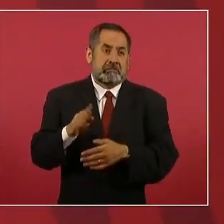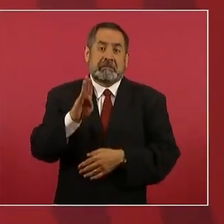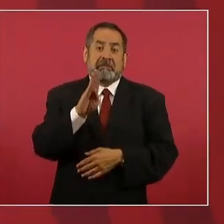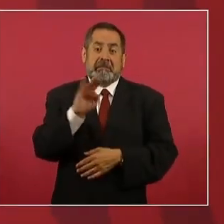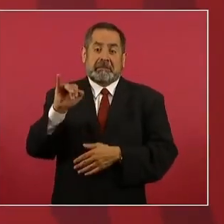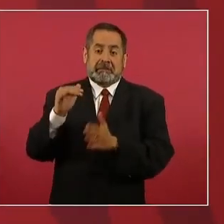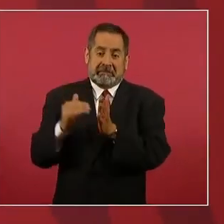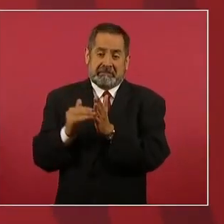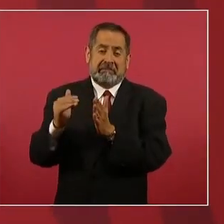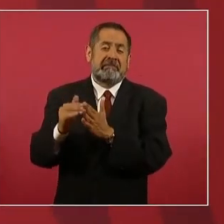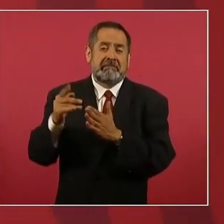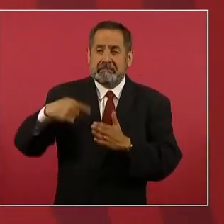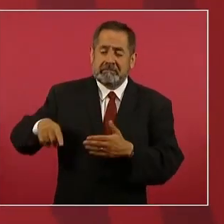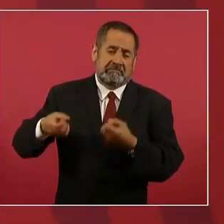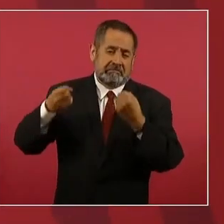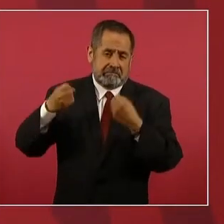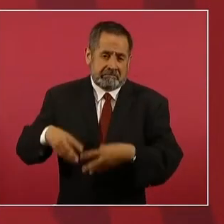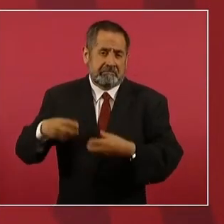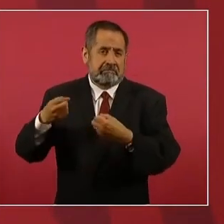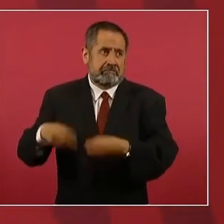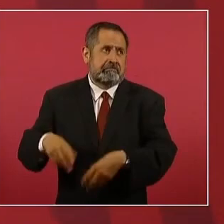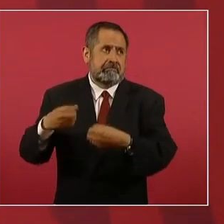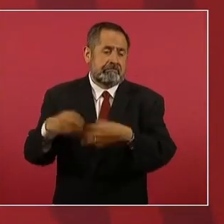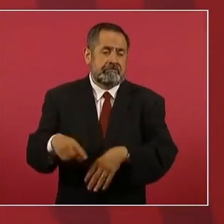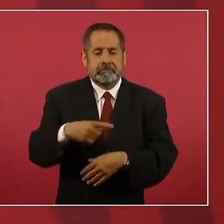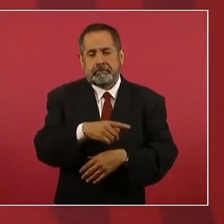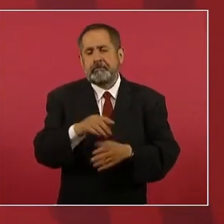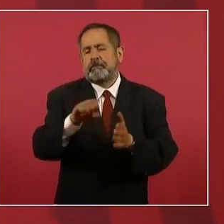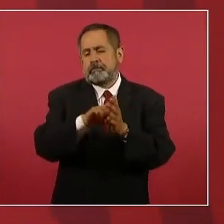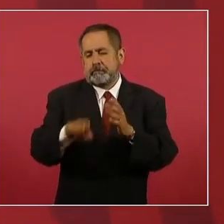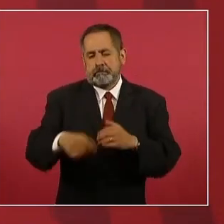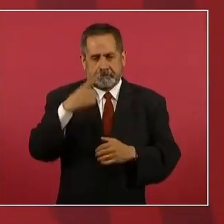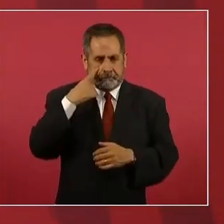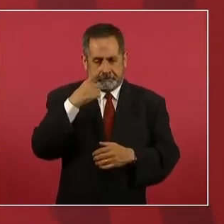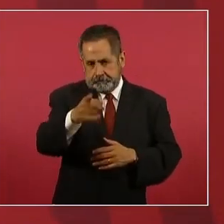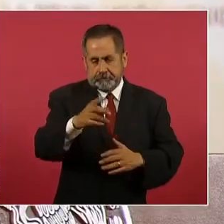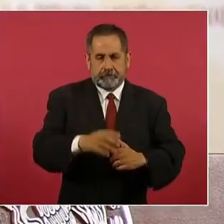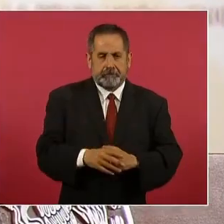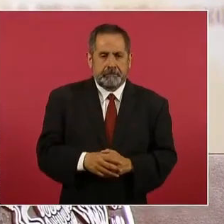billones de pesos. Por ejemplo,